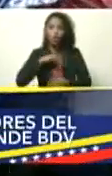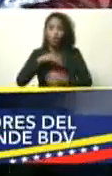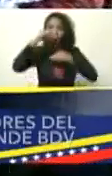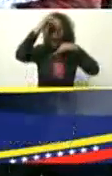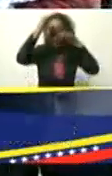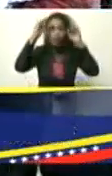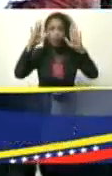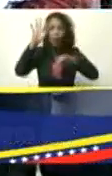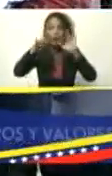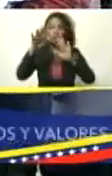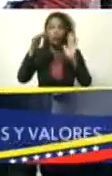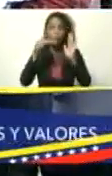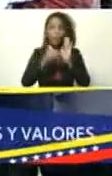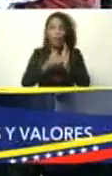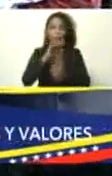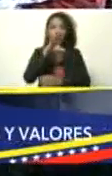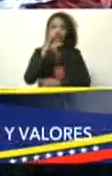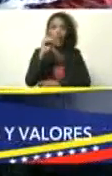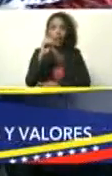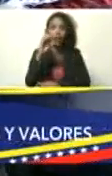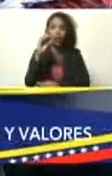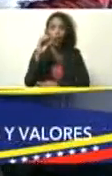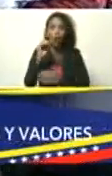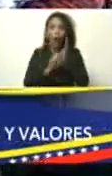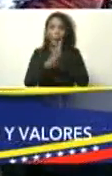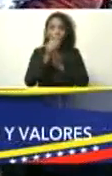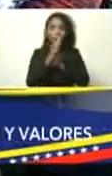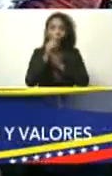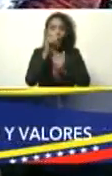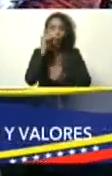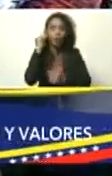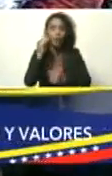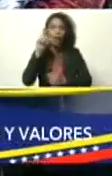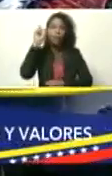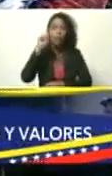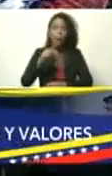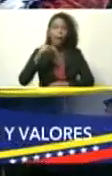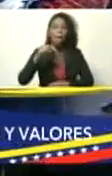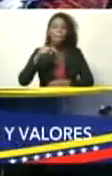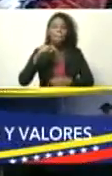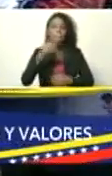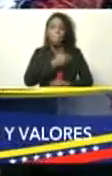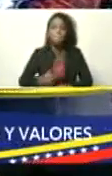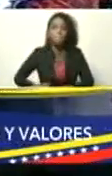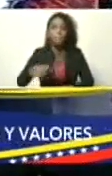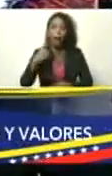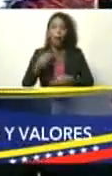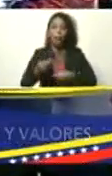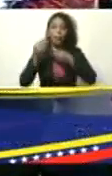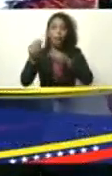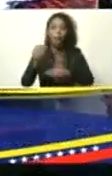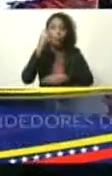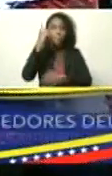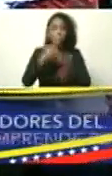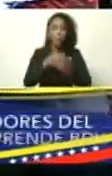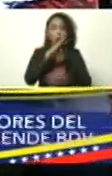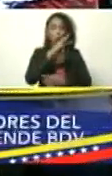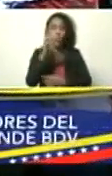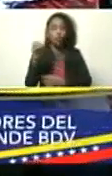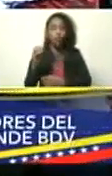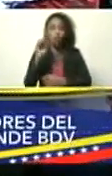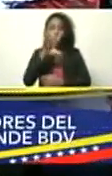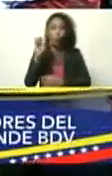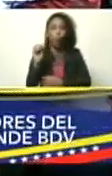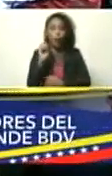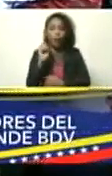más de 14.500 emprendedores. También, presidente, se le han otorgado más de 1.450 créditos